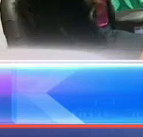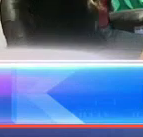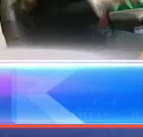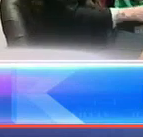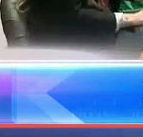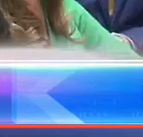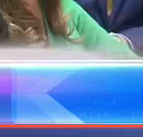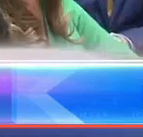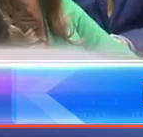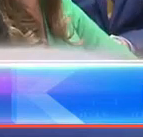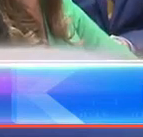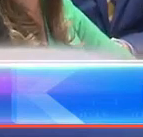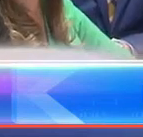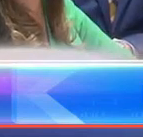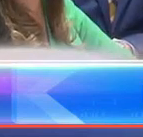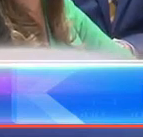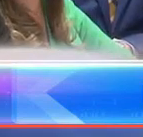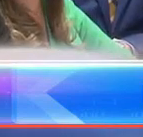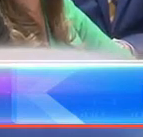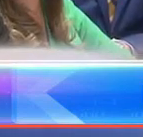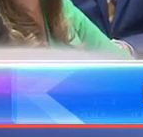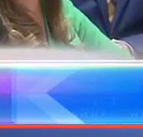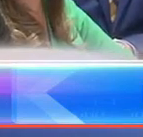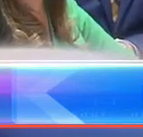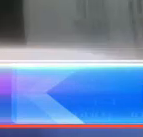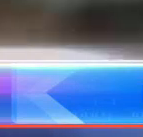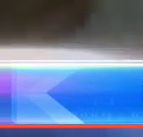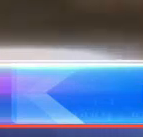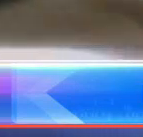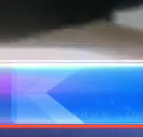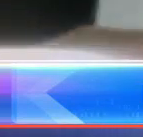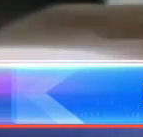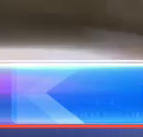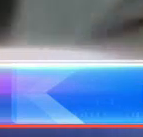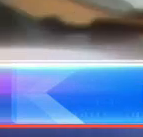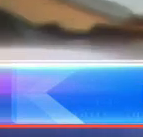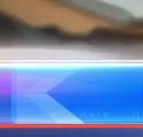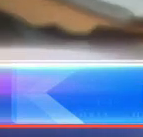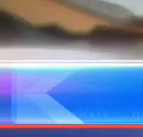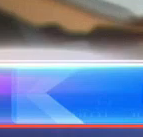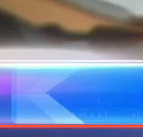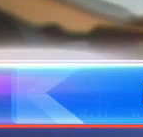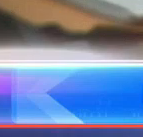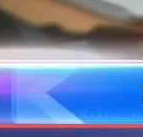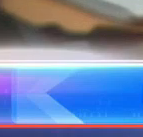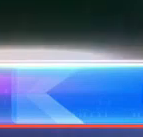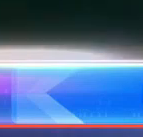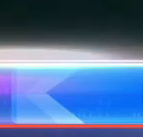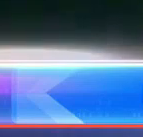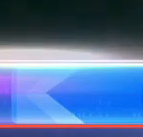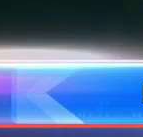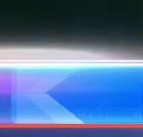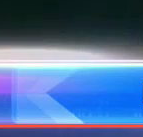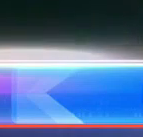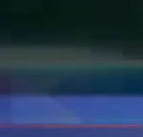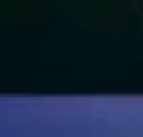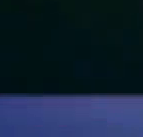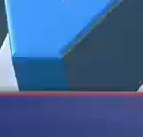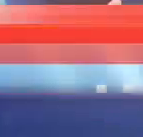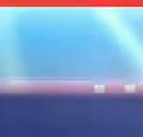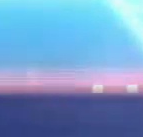devolvió al ejecutivo el proyecto para la defensa de la dolarización por considerarlo inconstitucional